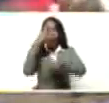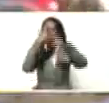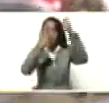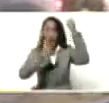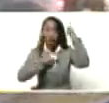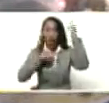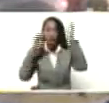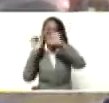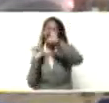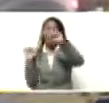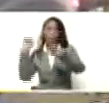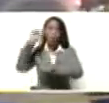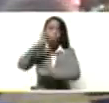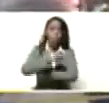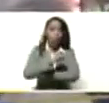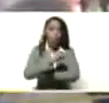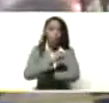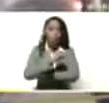bloqueo